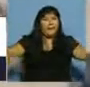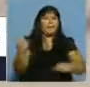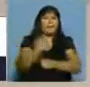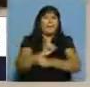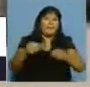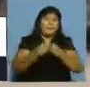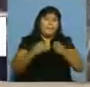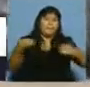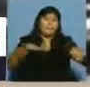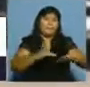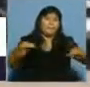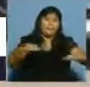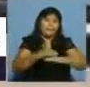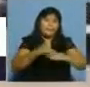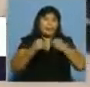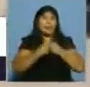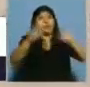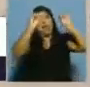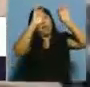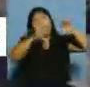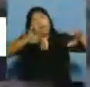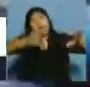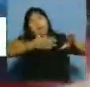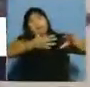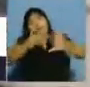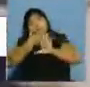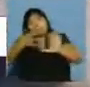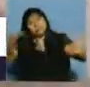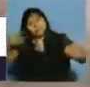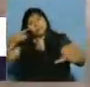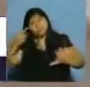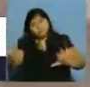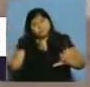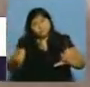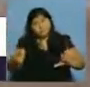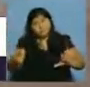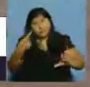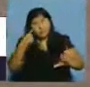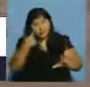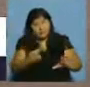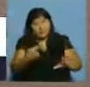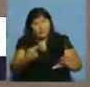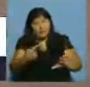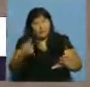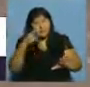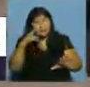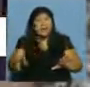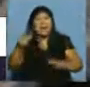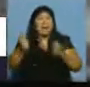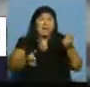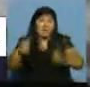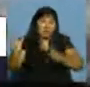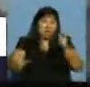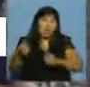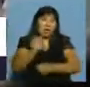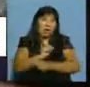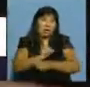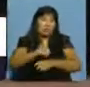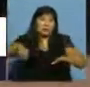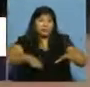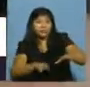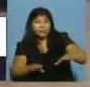luz verde y a continuación van a ustedes observar cómo es el movimiento de estos vecinos que, bueno, tienen que